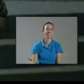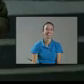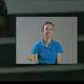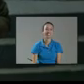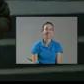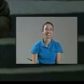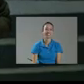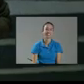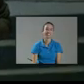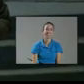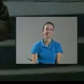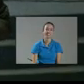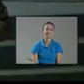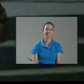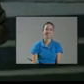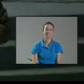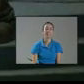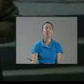dijo que ayunaras.